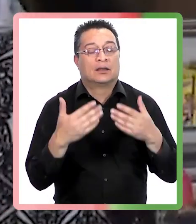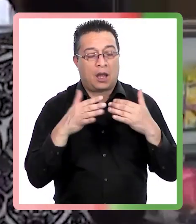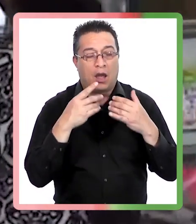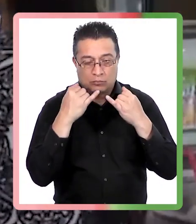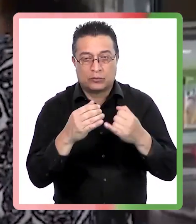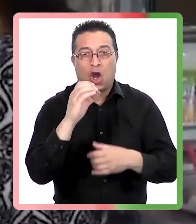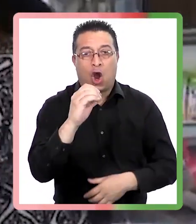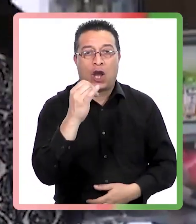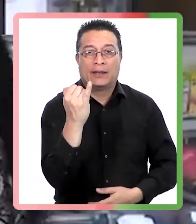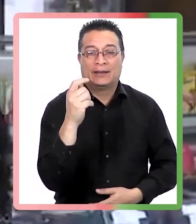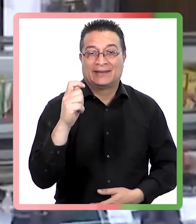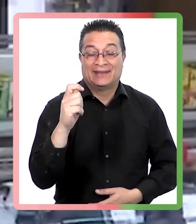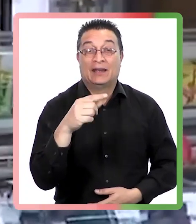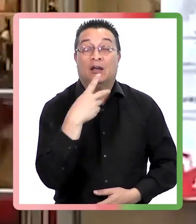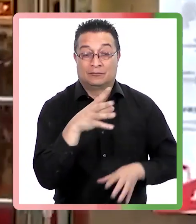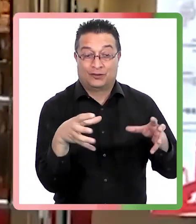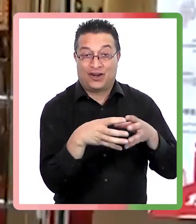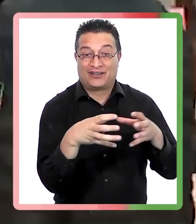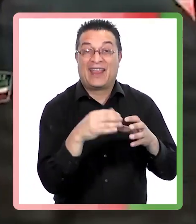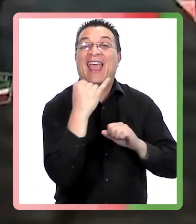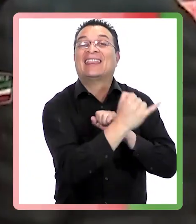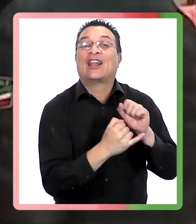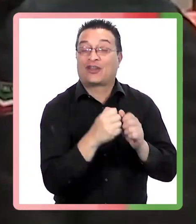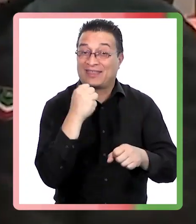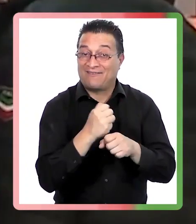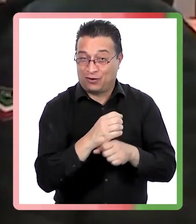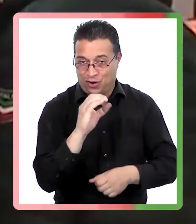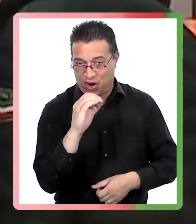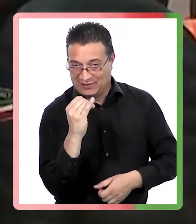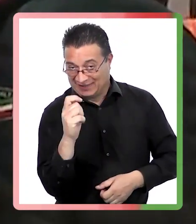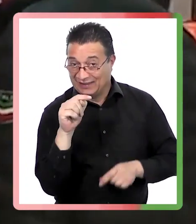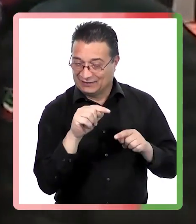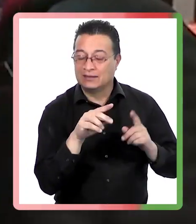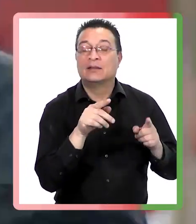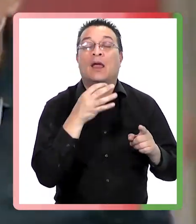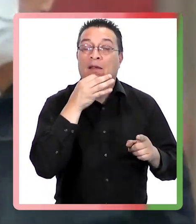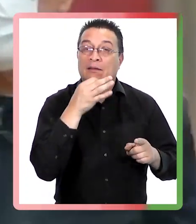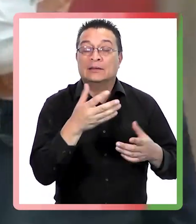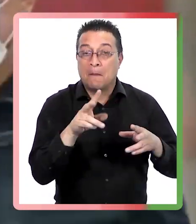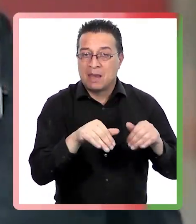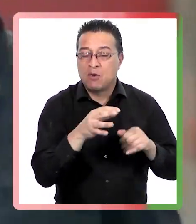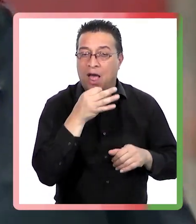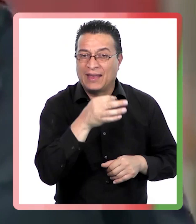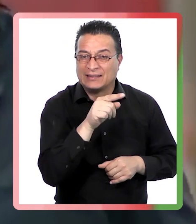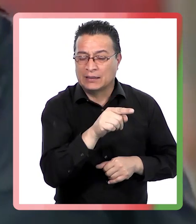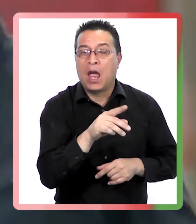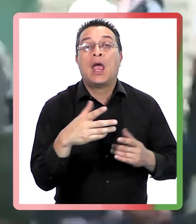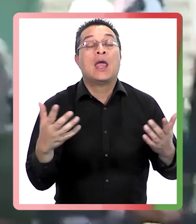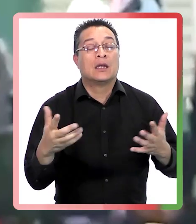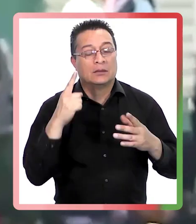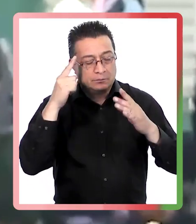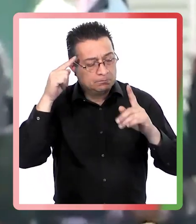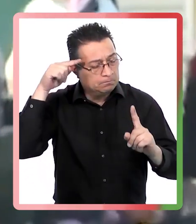denominado así, también OIT, como tú señalas, que la Organización Internacional del Trabajo ha dicho lo mismo, y lo que hace es poner